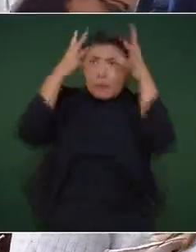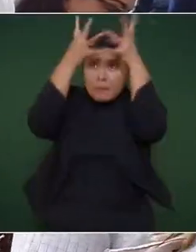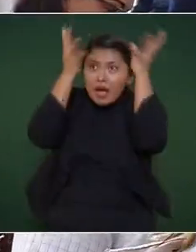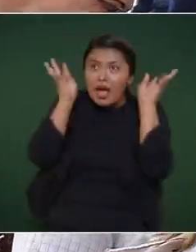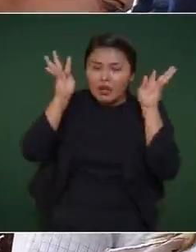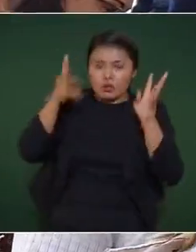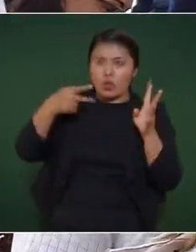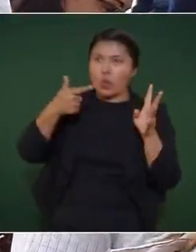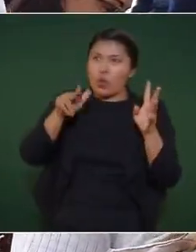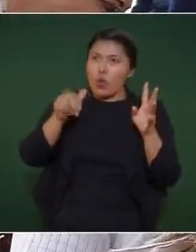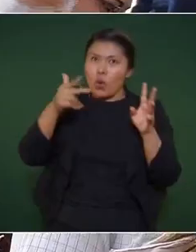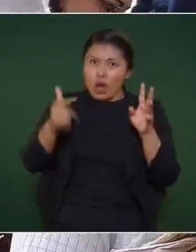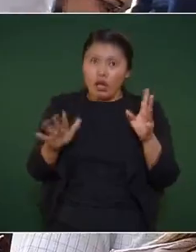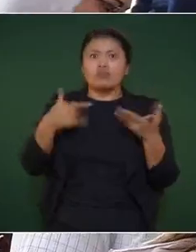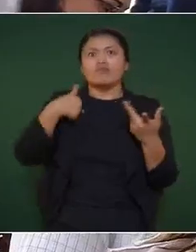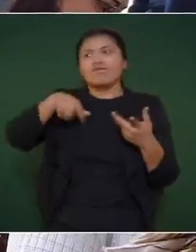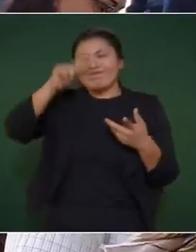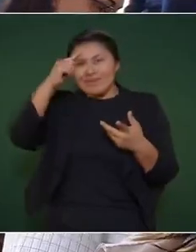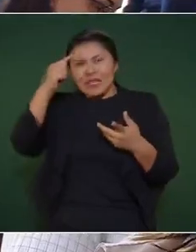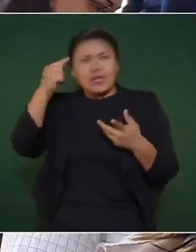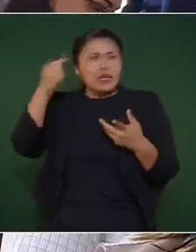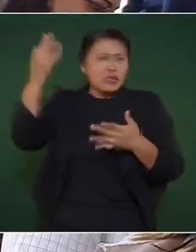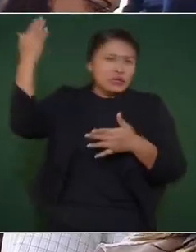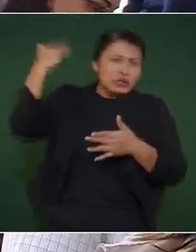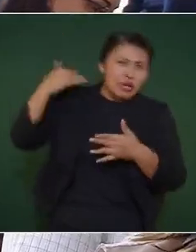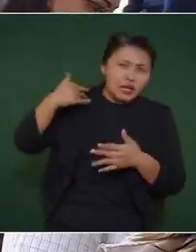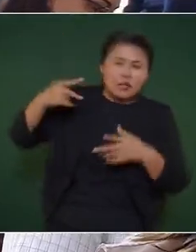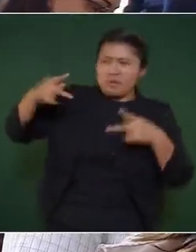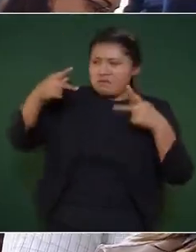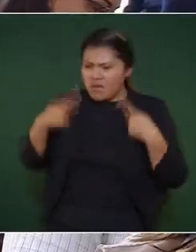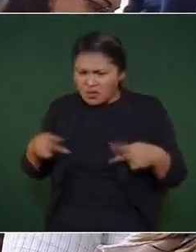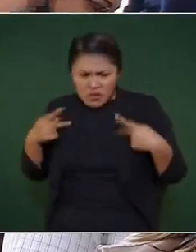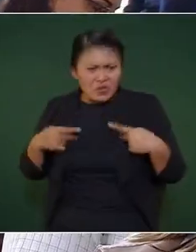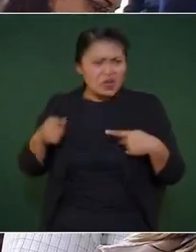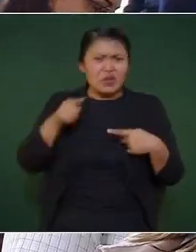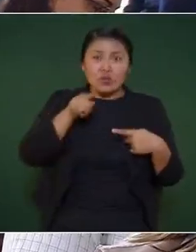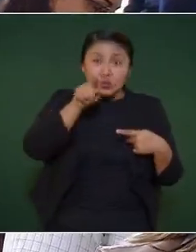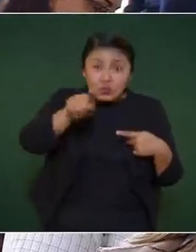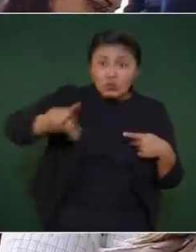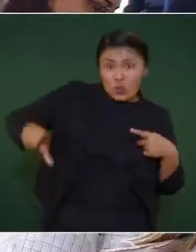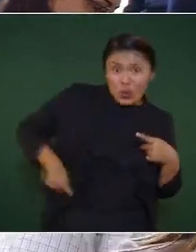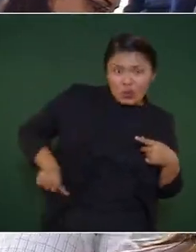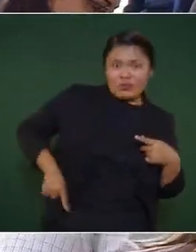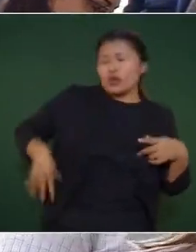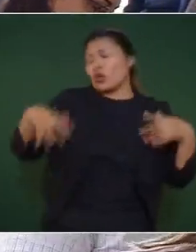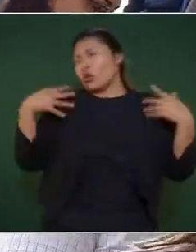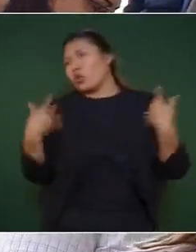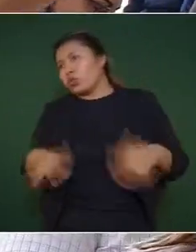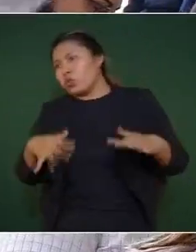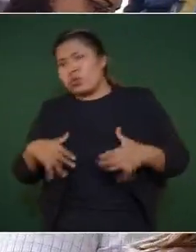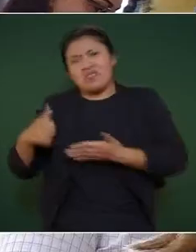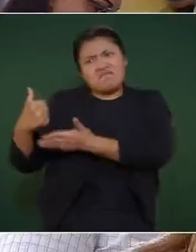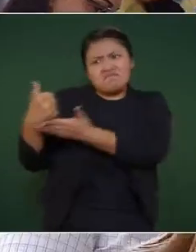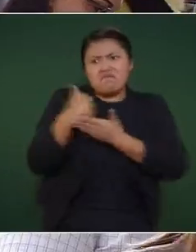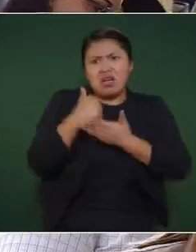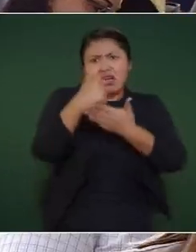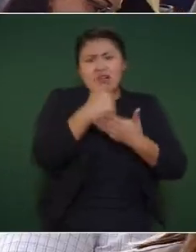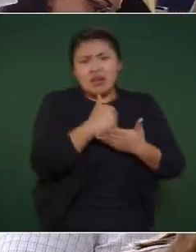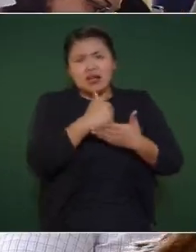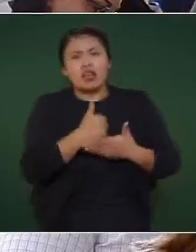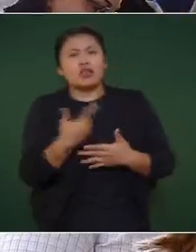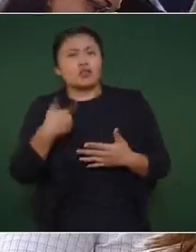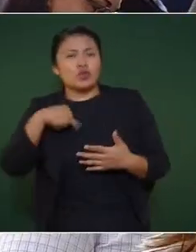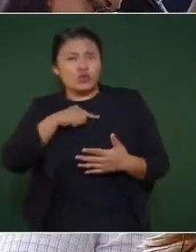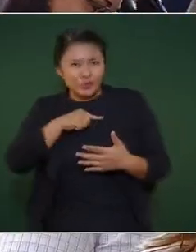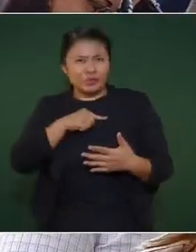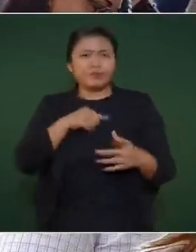el reconocimiento de tantos millones de personajes favorecidos por su gobierno, y es por el motivo del quinto